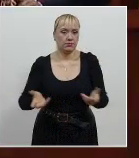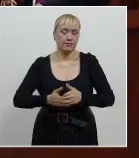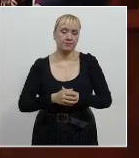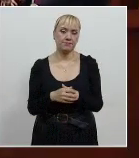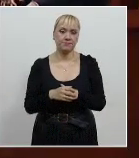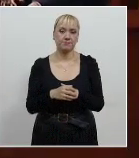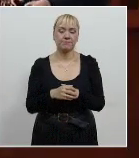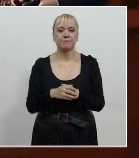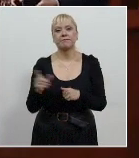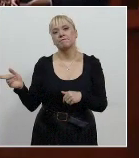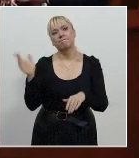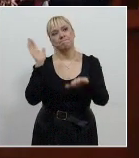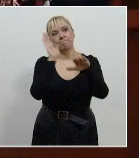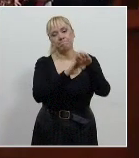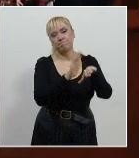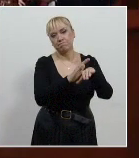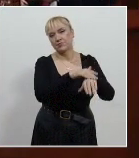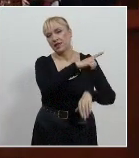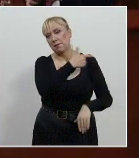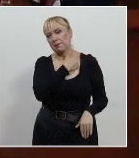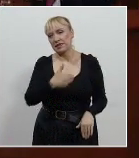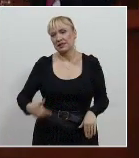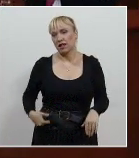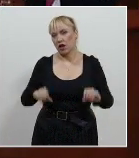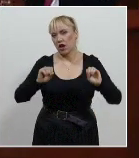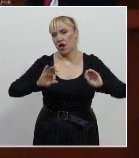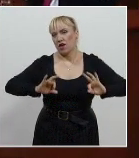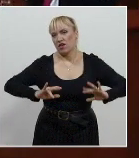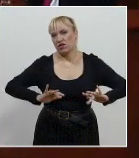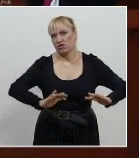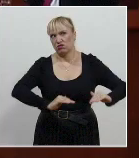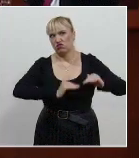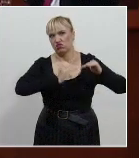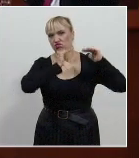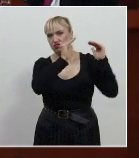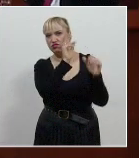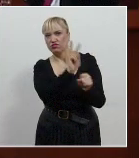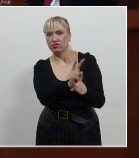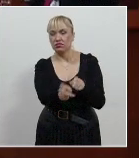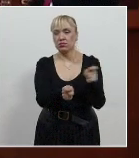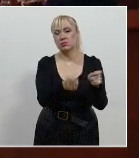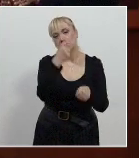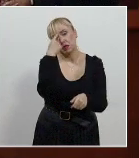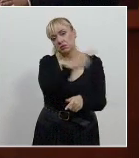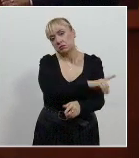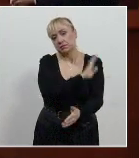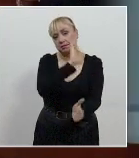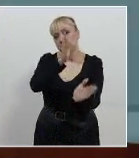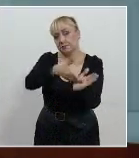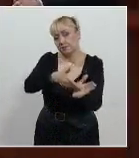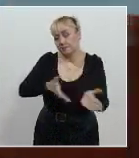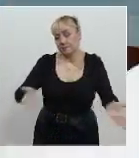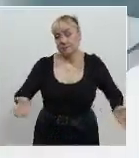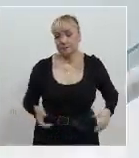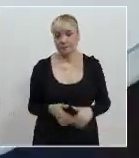La Sala dio vista a la Contraloría de la Presidencia para que aplique la sanción que en su caso proceda.